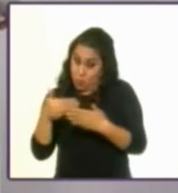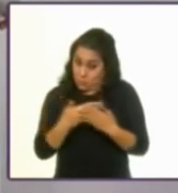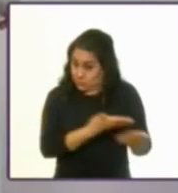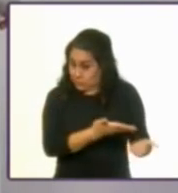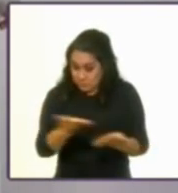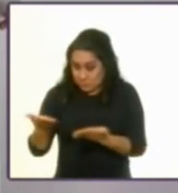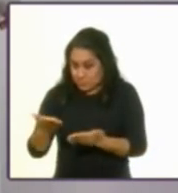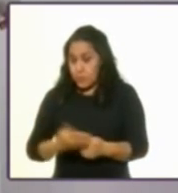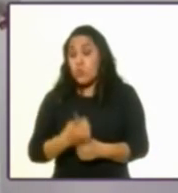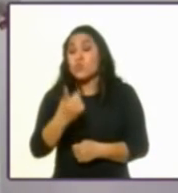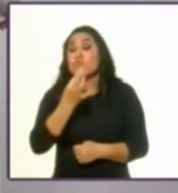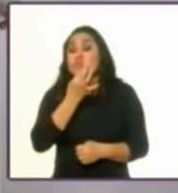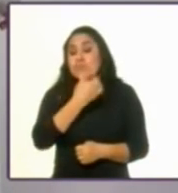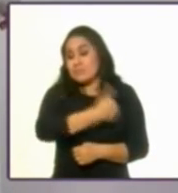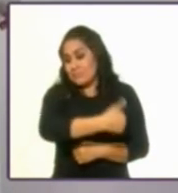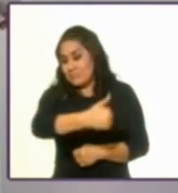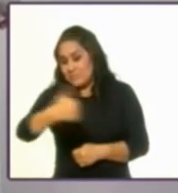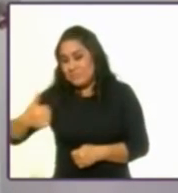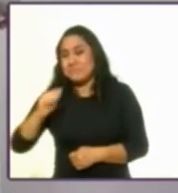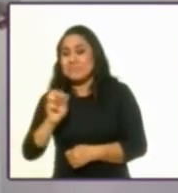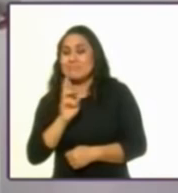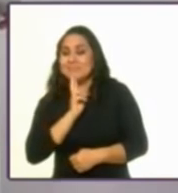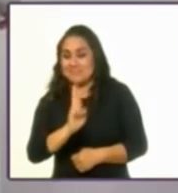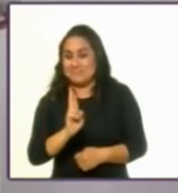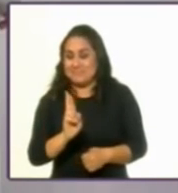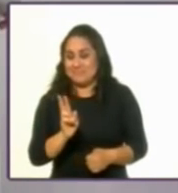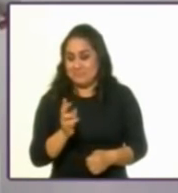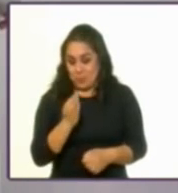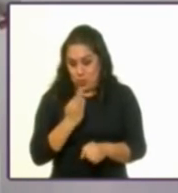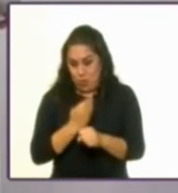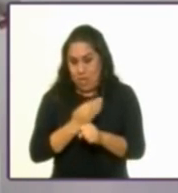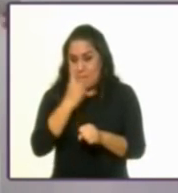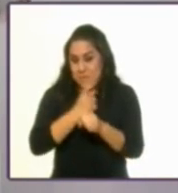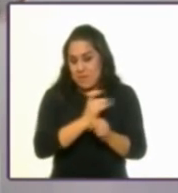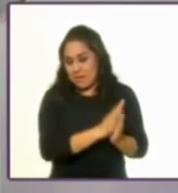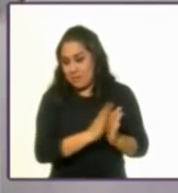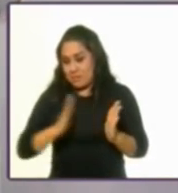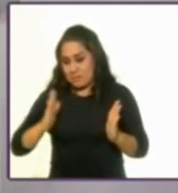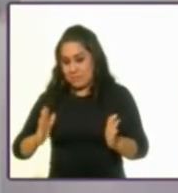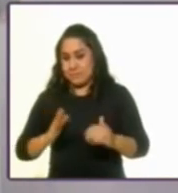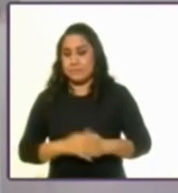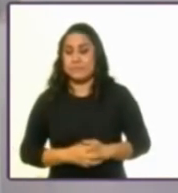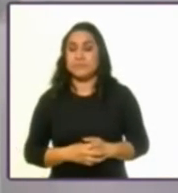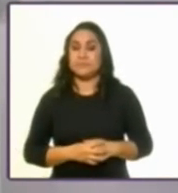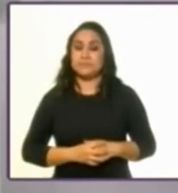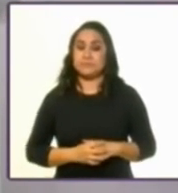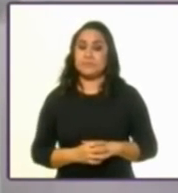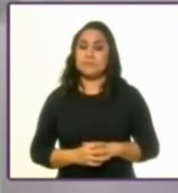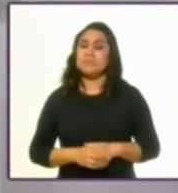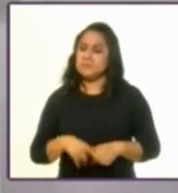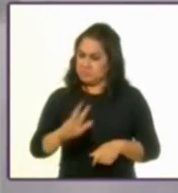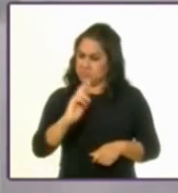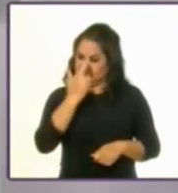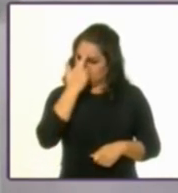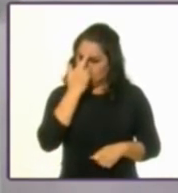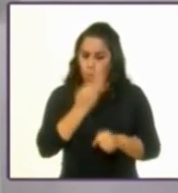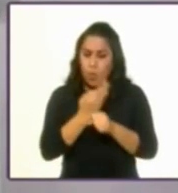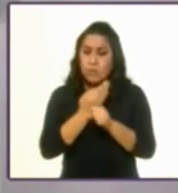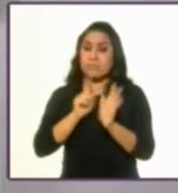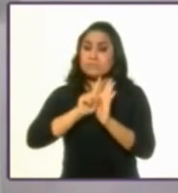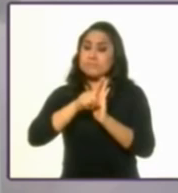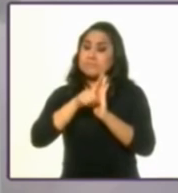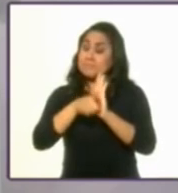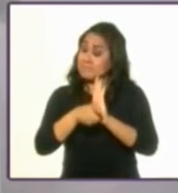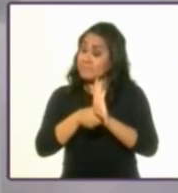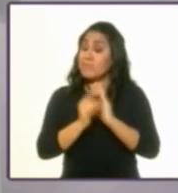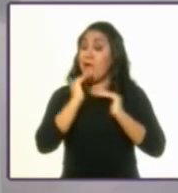tienen hasta un minuto para darnos su respuesta en este primer bloque recuerden que tienen un cronómetro y